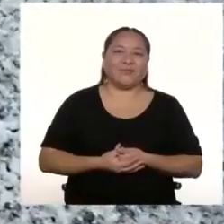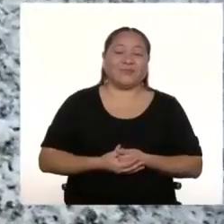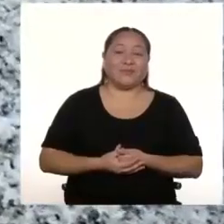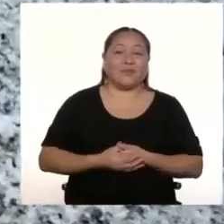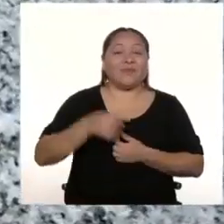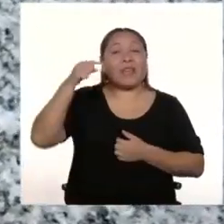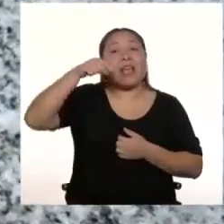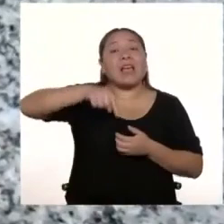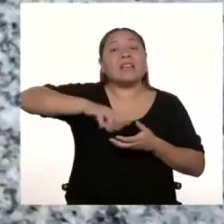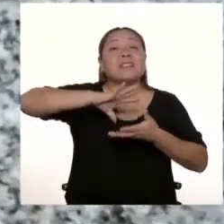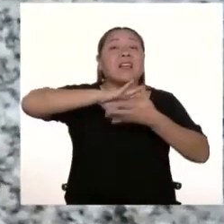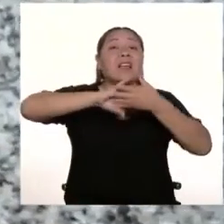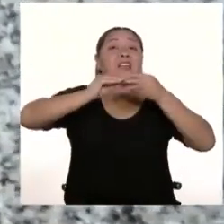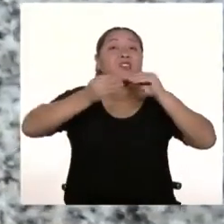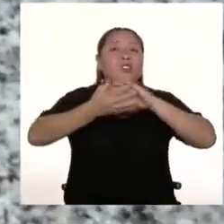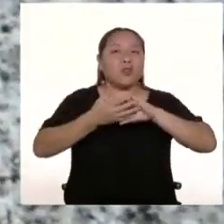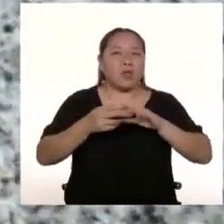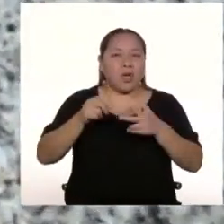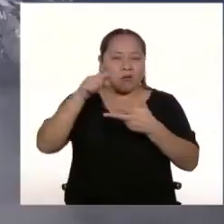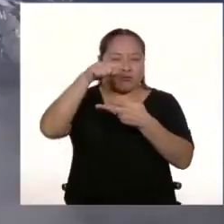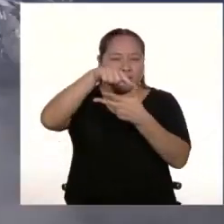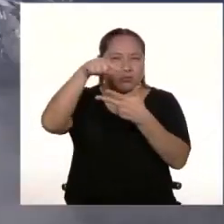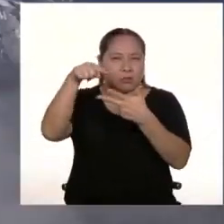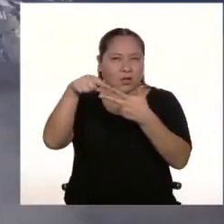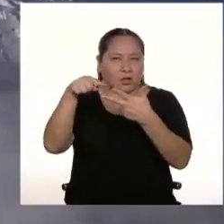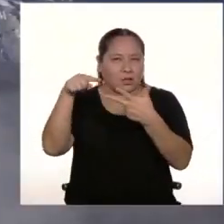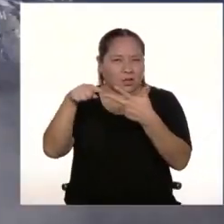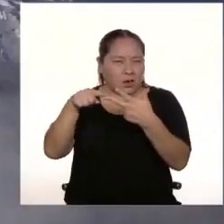Esta es la historia de 3 desafíos.